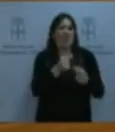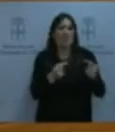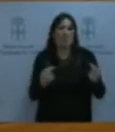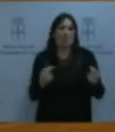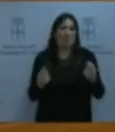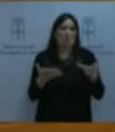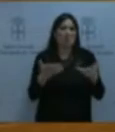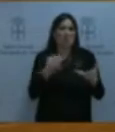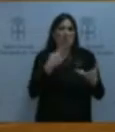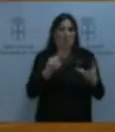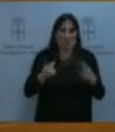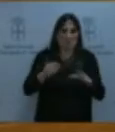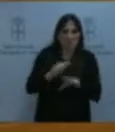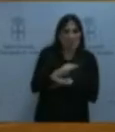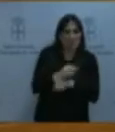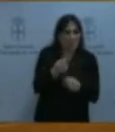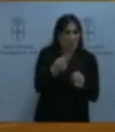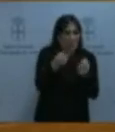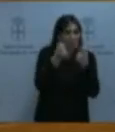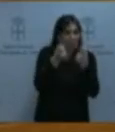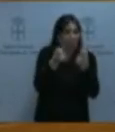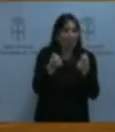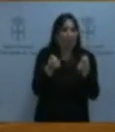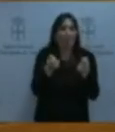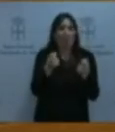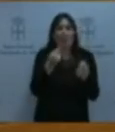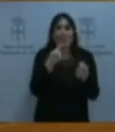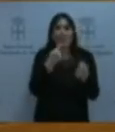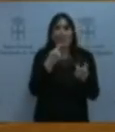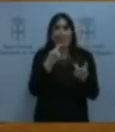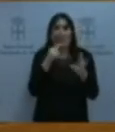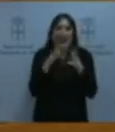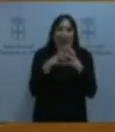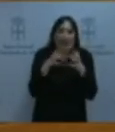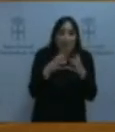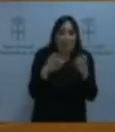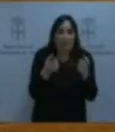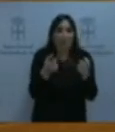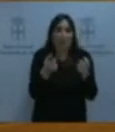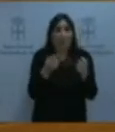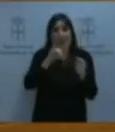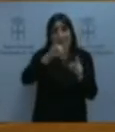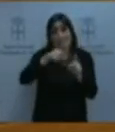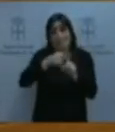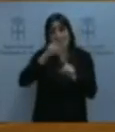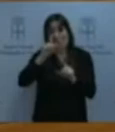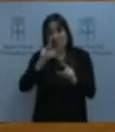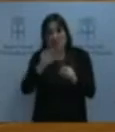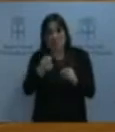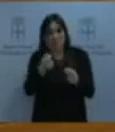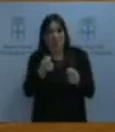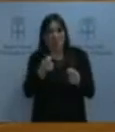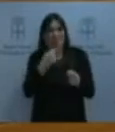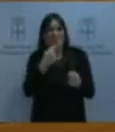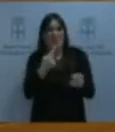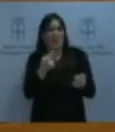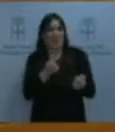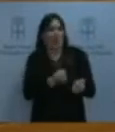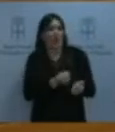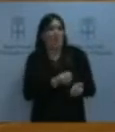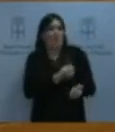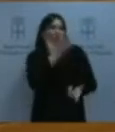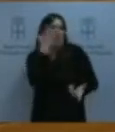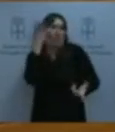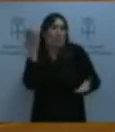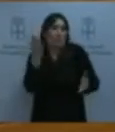poca ambición con la I+D, continuista, sin vocación de grandes reformas, en fin, todo era malo, tan malo